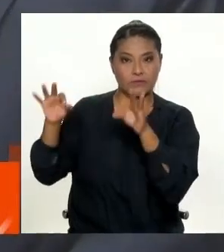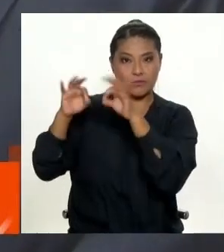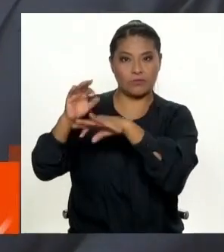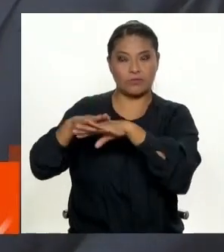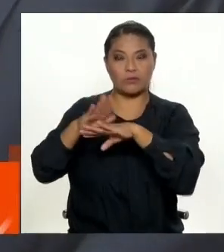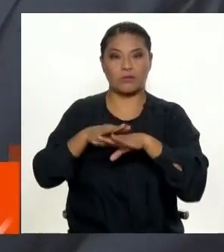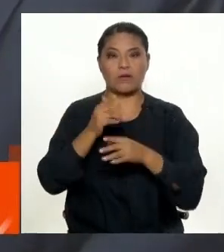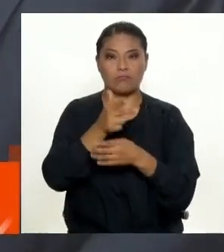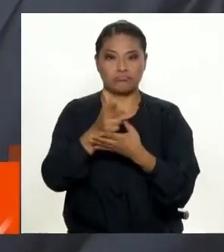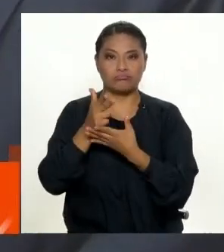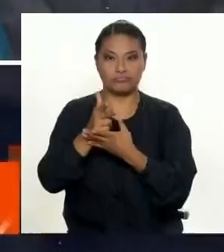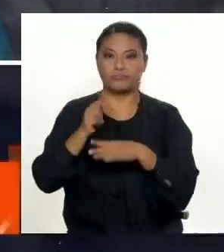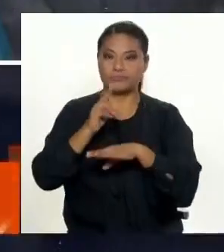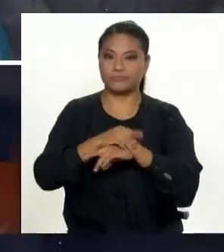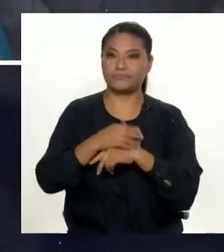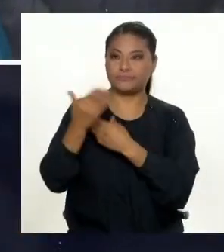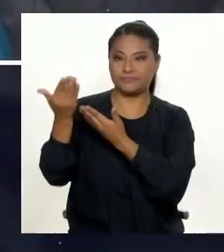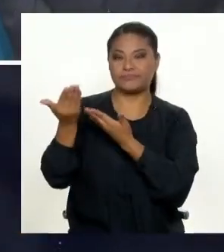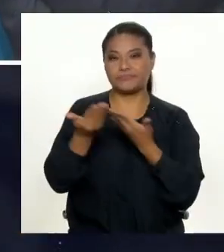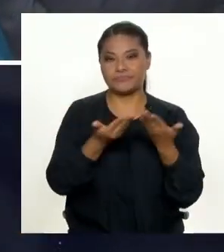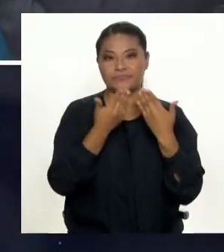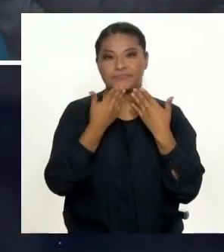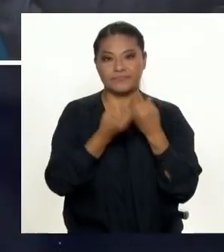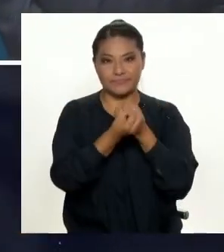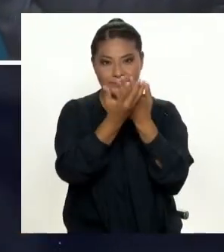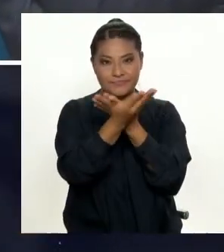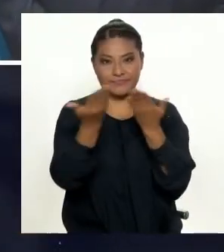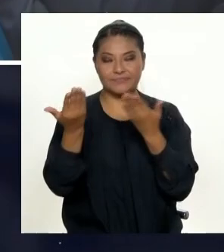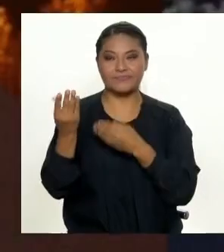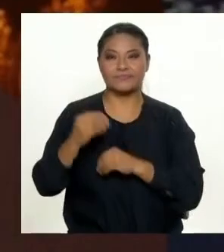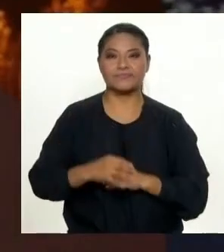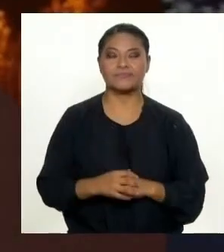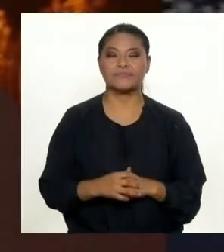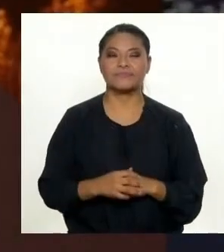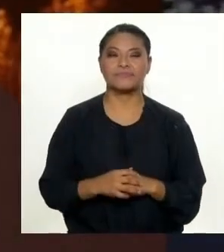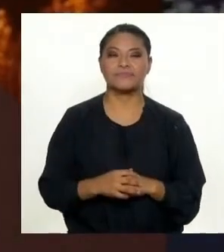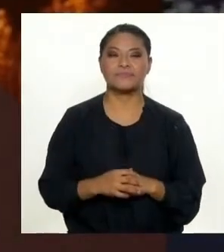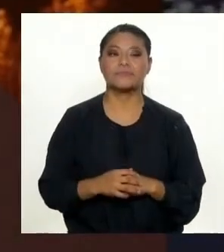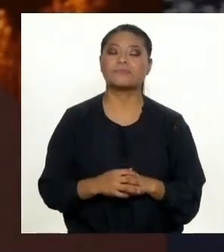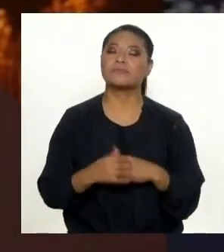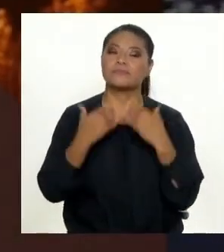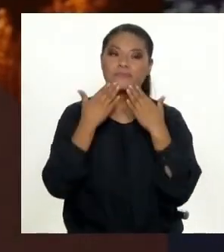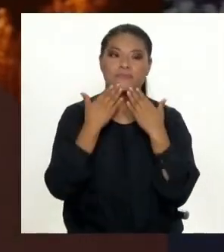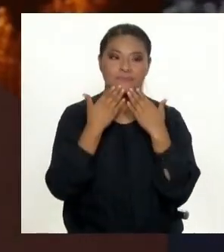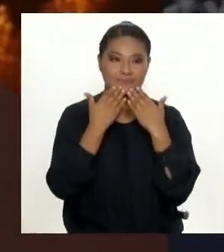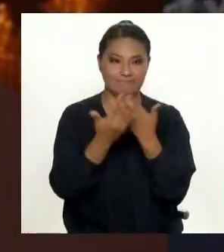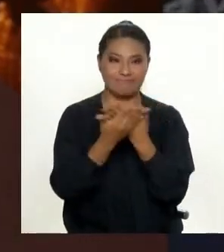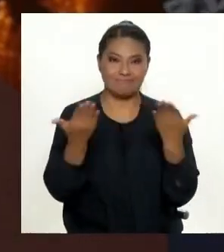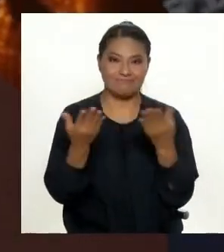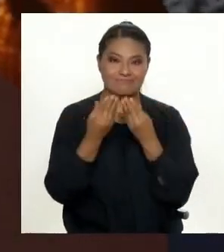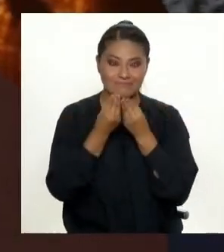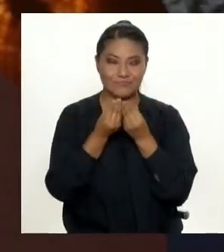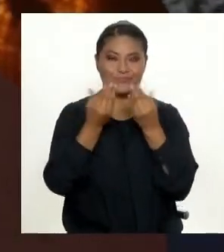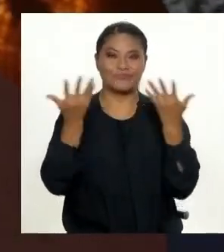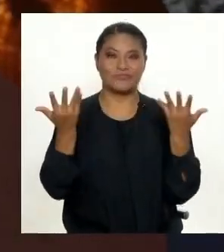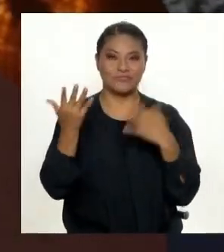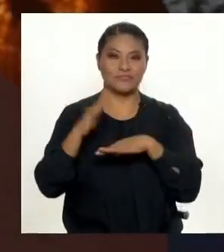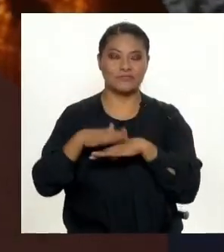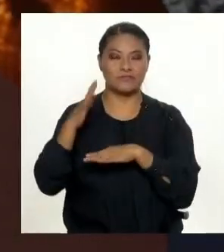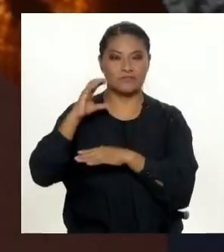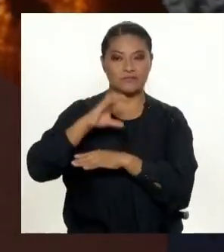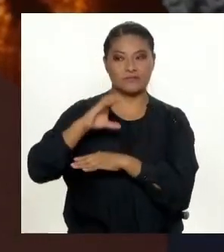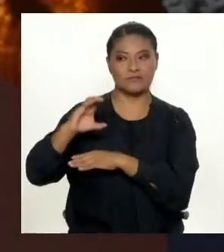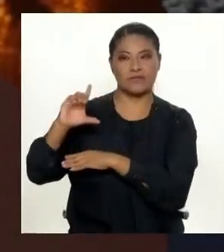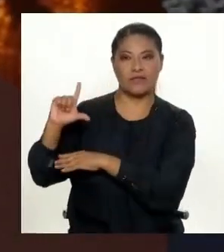armas de fuego de uso civil. Con esa información volvemos con ustedes a estudios. Claro que sí, Ali, muchísimas gracias por esta información y a la Cámara de Comercio de